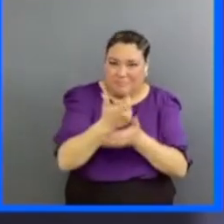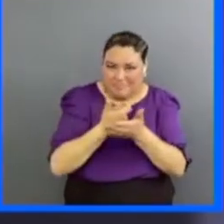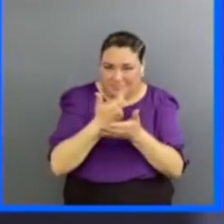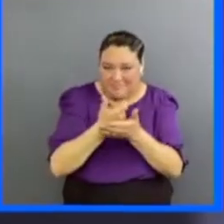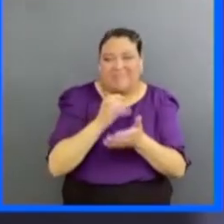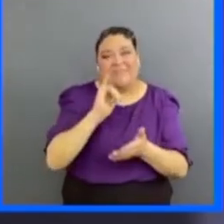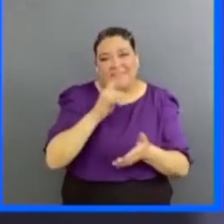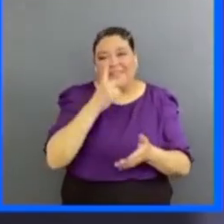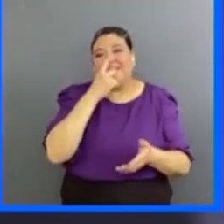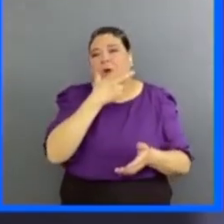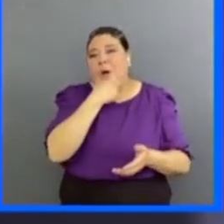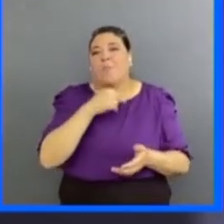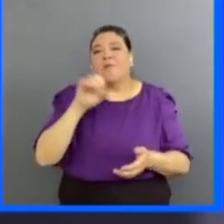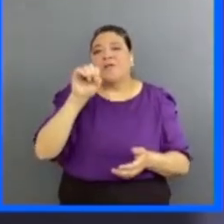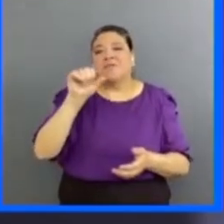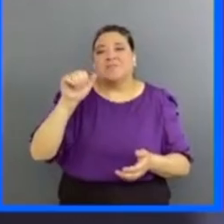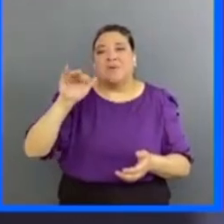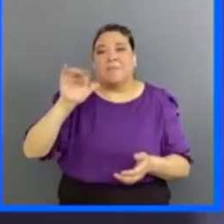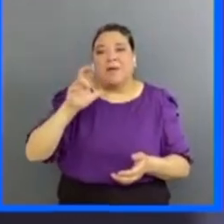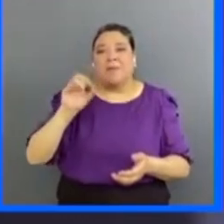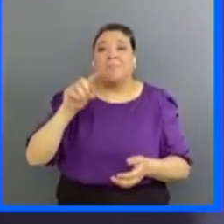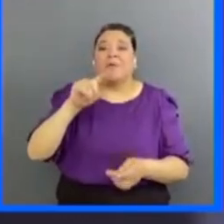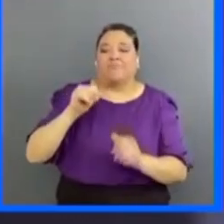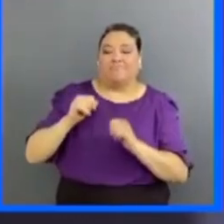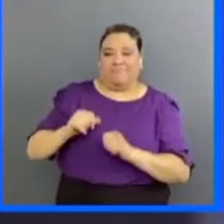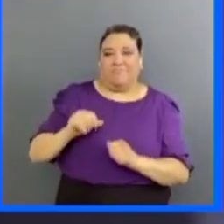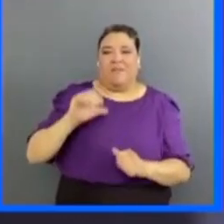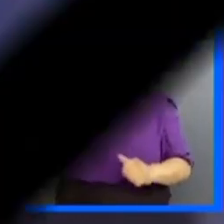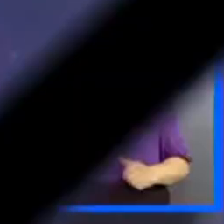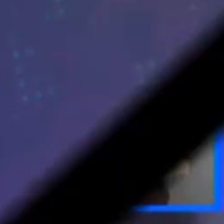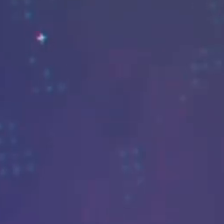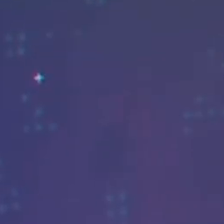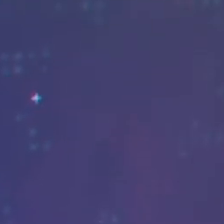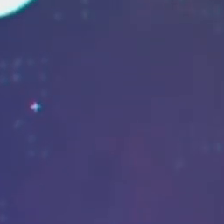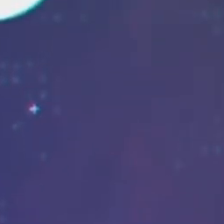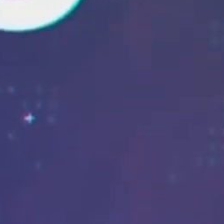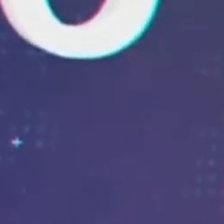Guillermo Samarripa, titular de la AMAFORE.